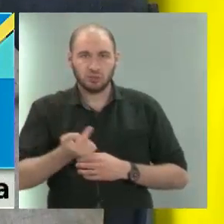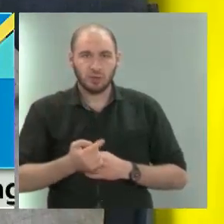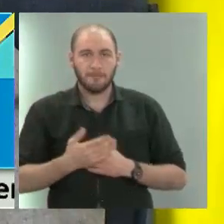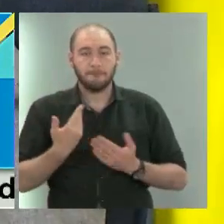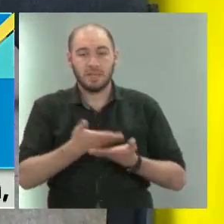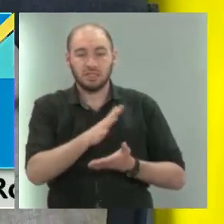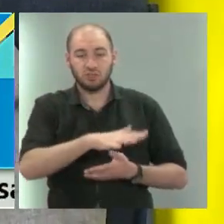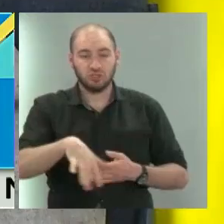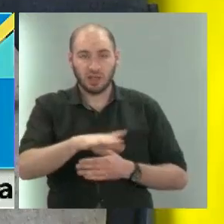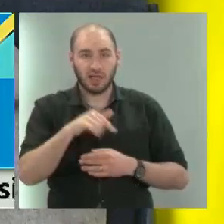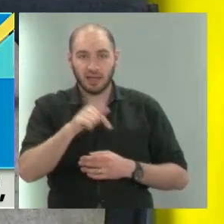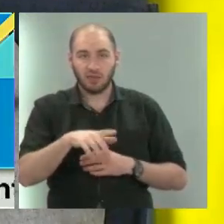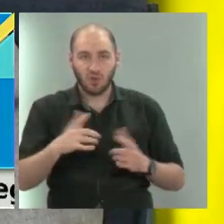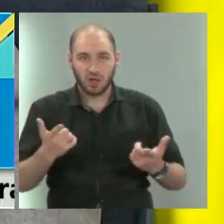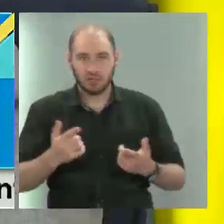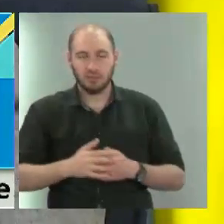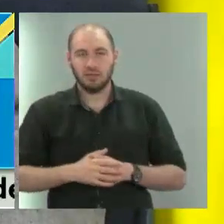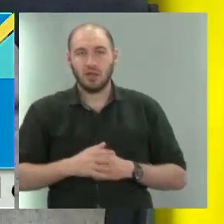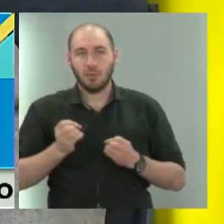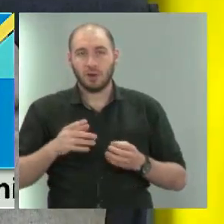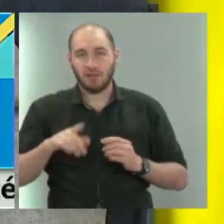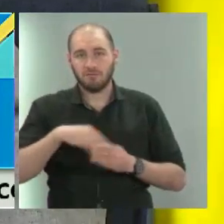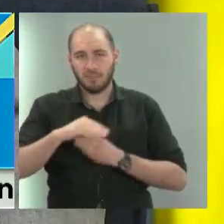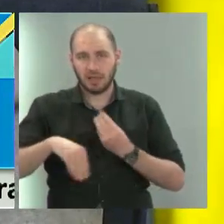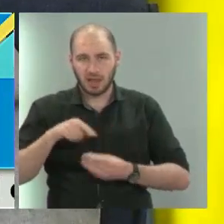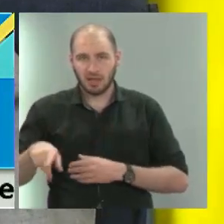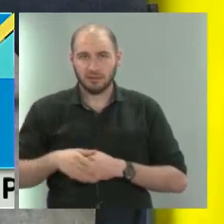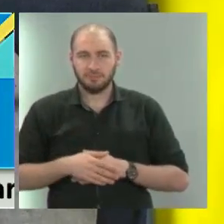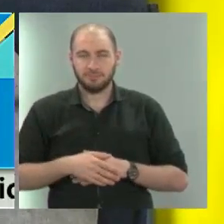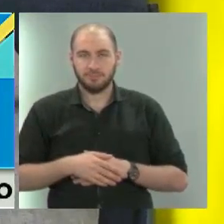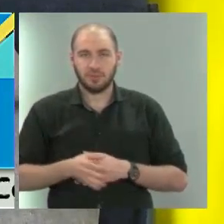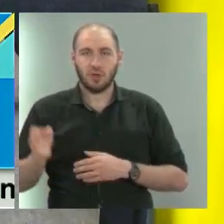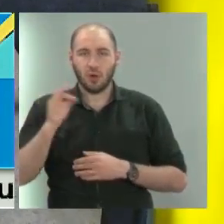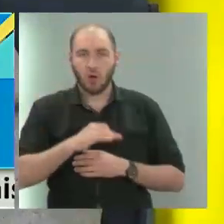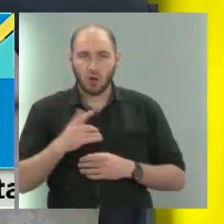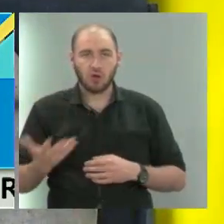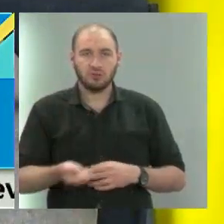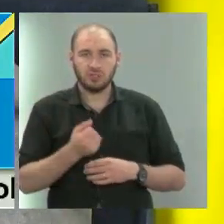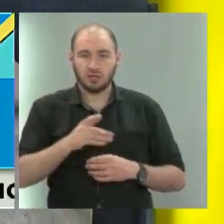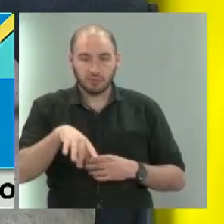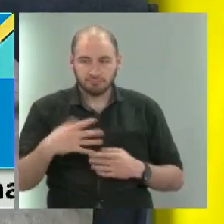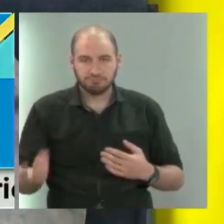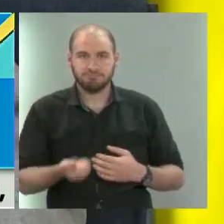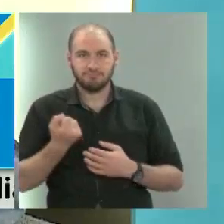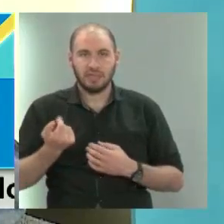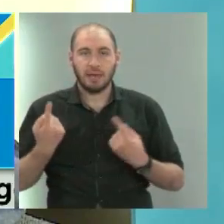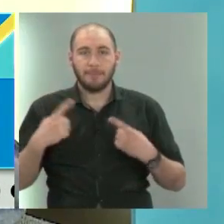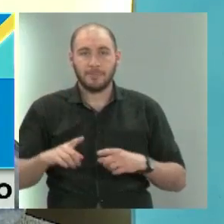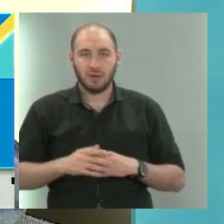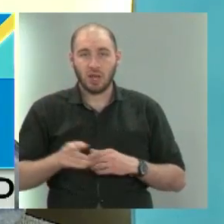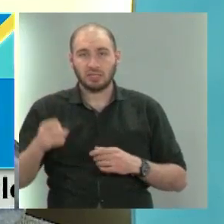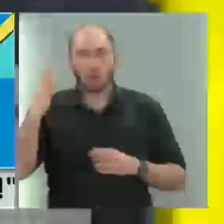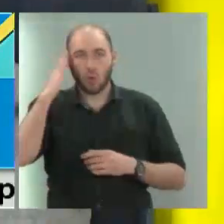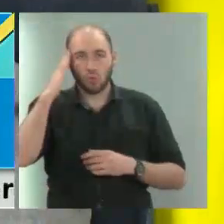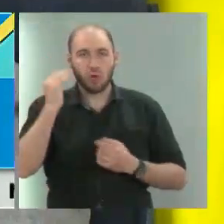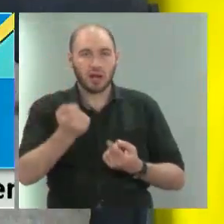a la sociedad, ellos la tienen, seguramente porque la tendrá la familia o porque la ha obtenido de algún lado, pero esa es la